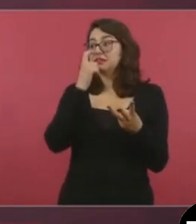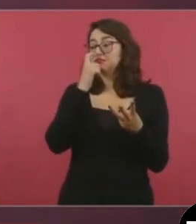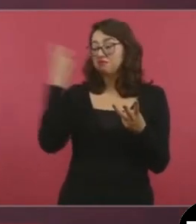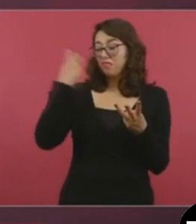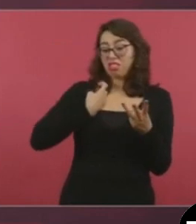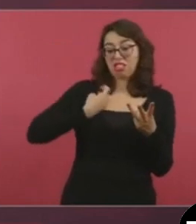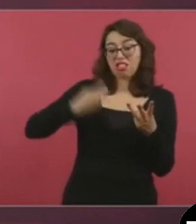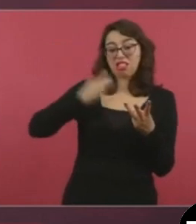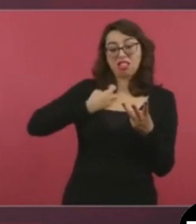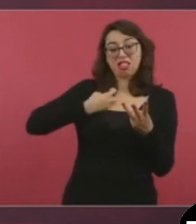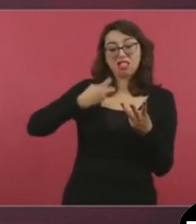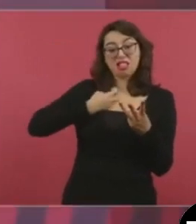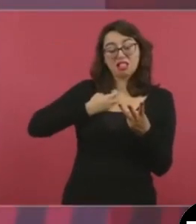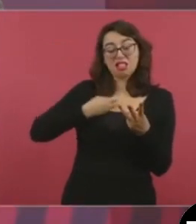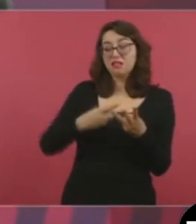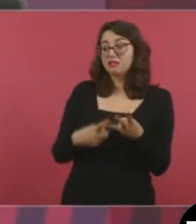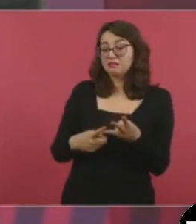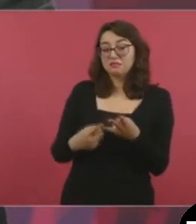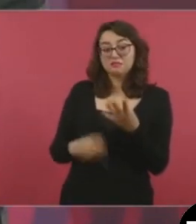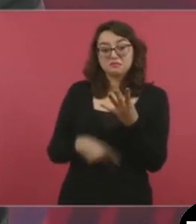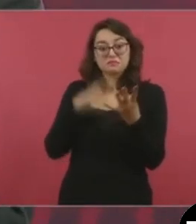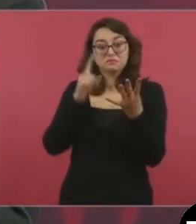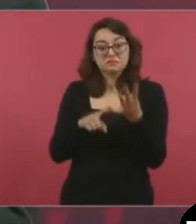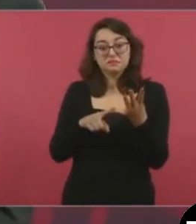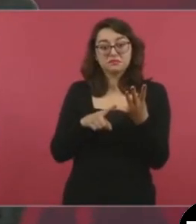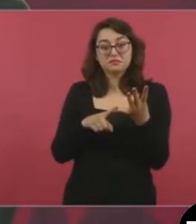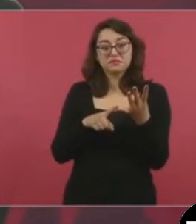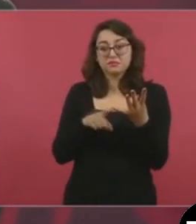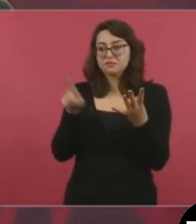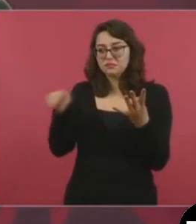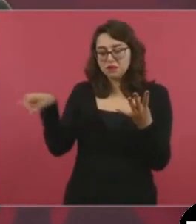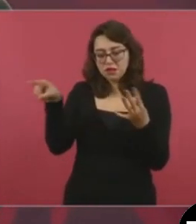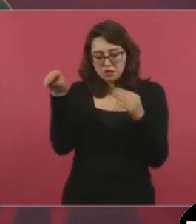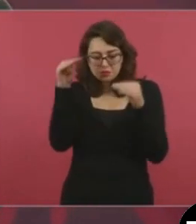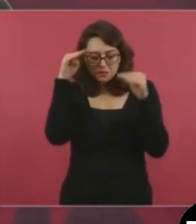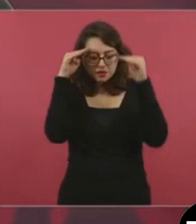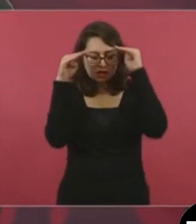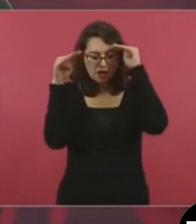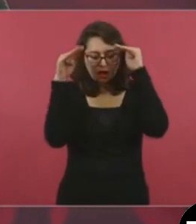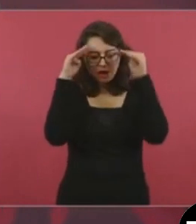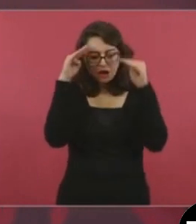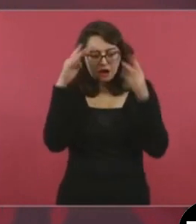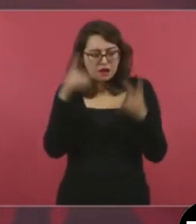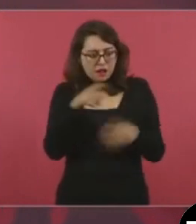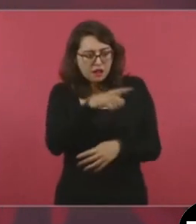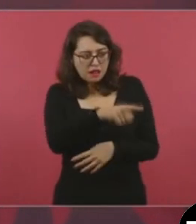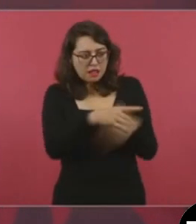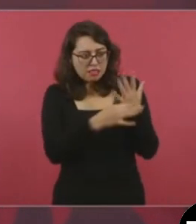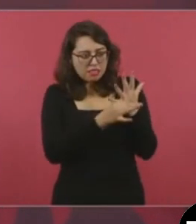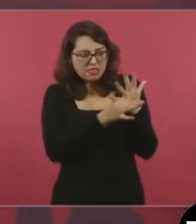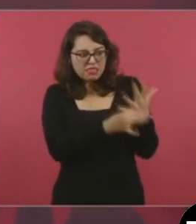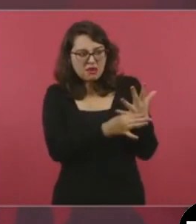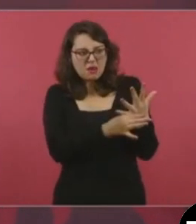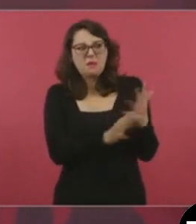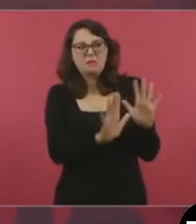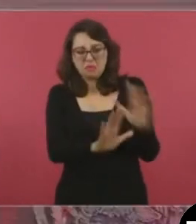capaces hasta de alterar mis expresiones, mis